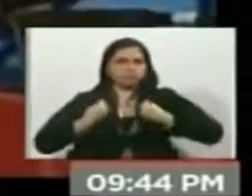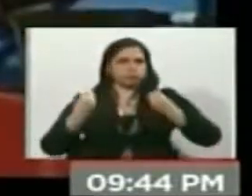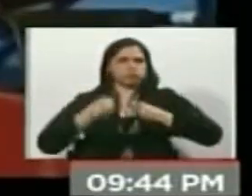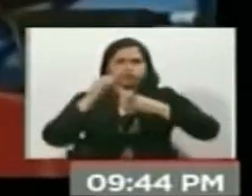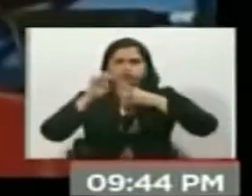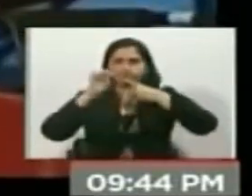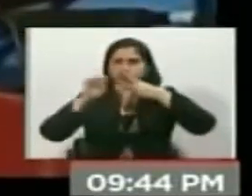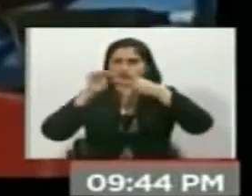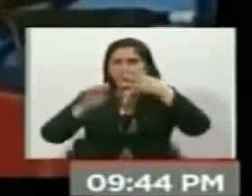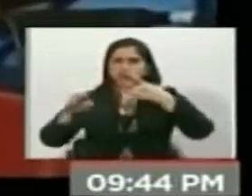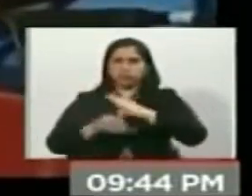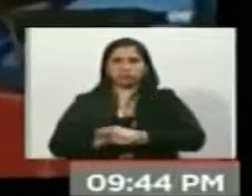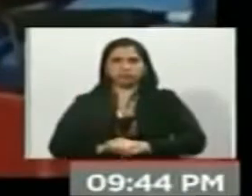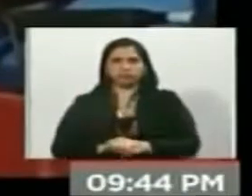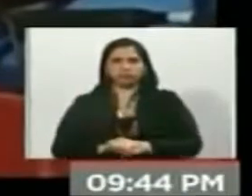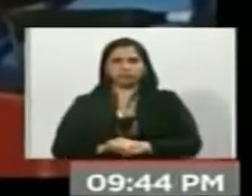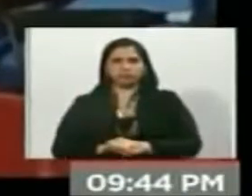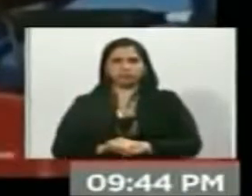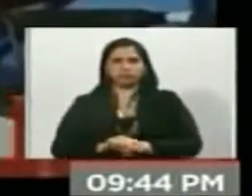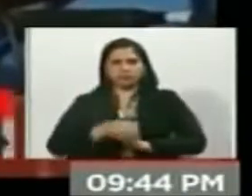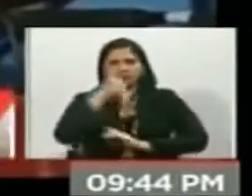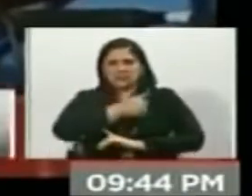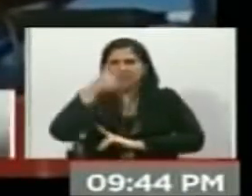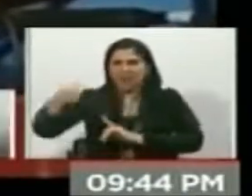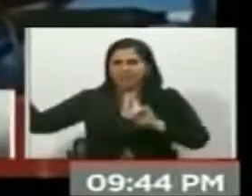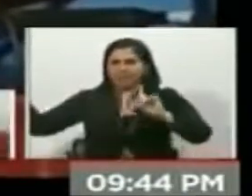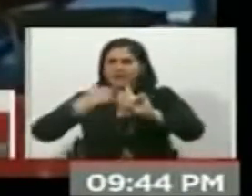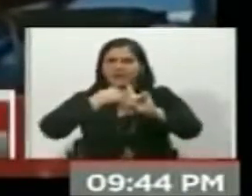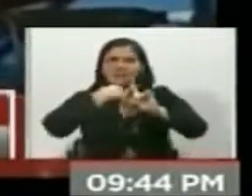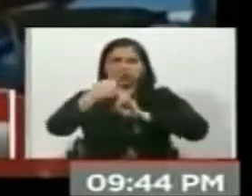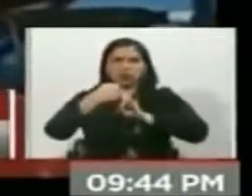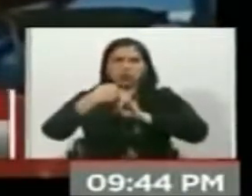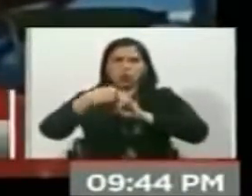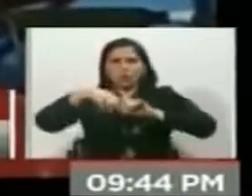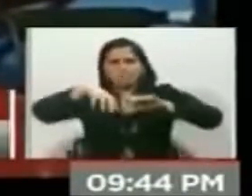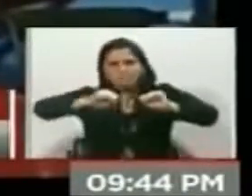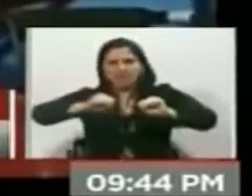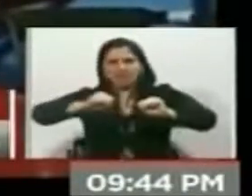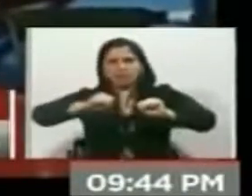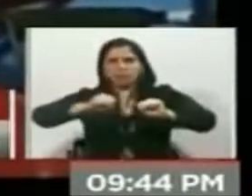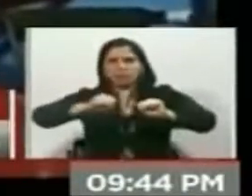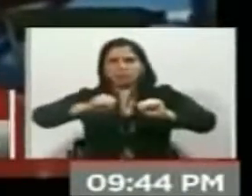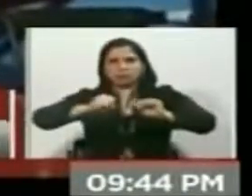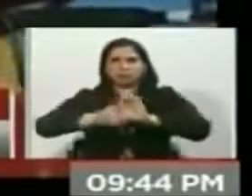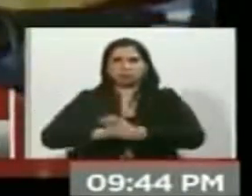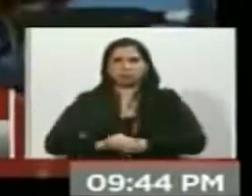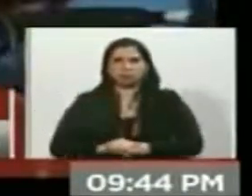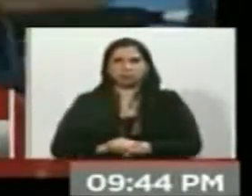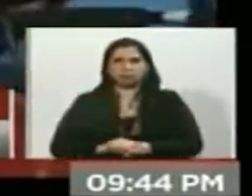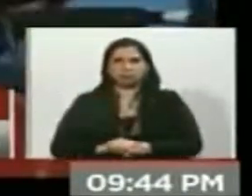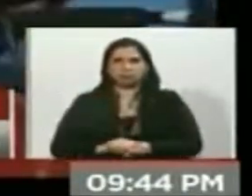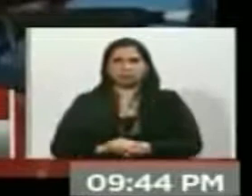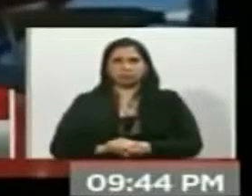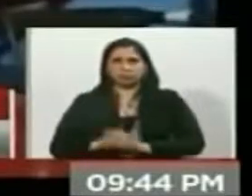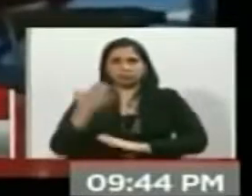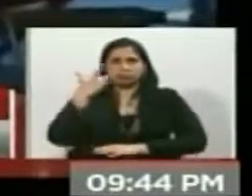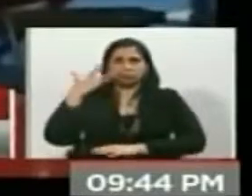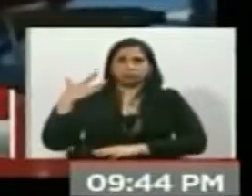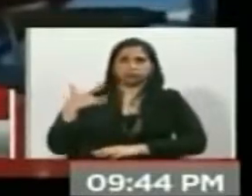estratégica. Cada agresión del imperialismo y de la